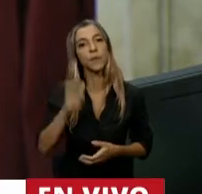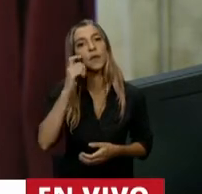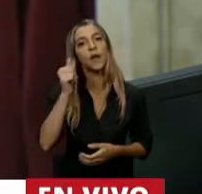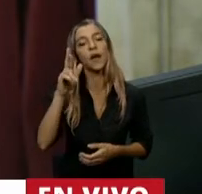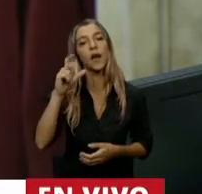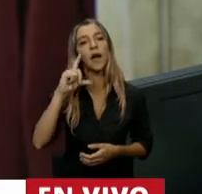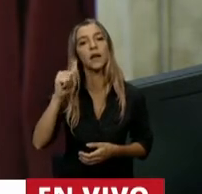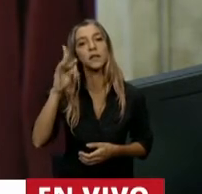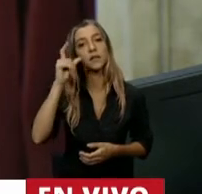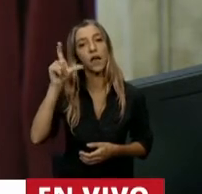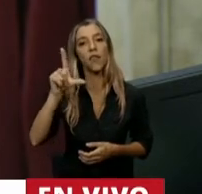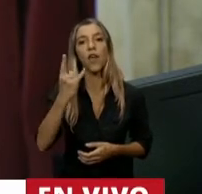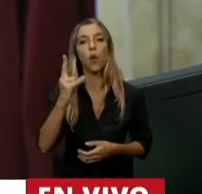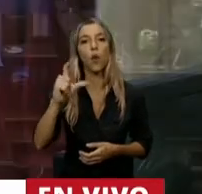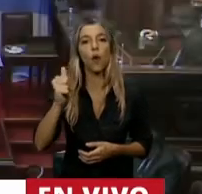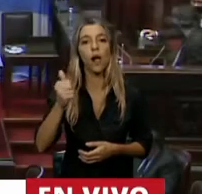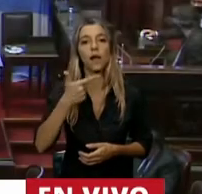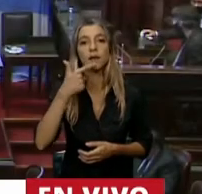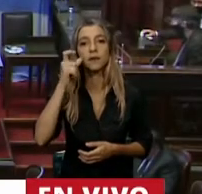García de Lucas, Sebastián.